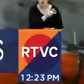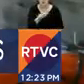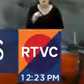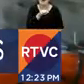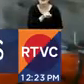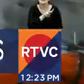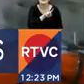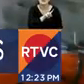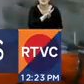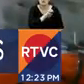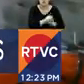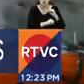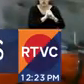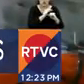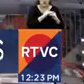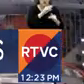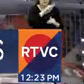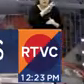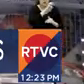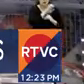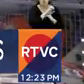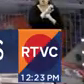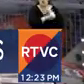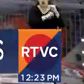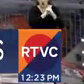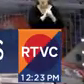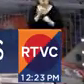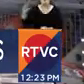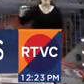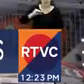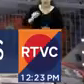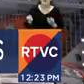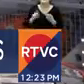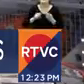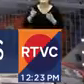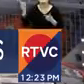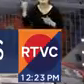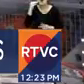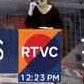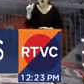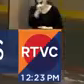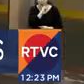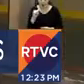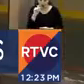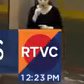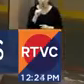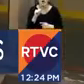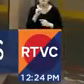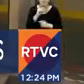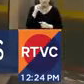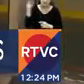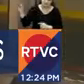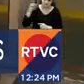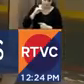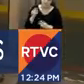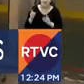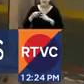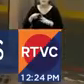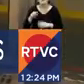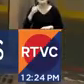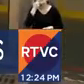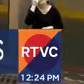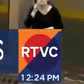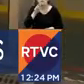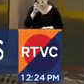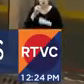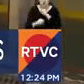edad, 15% por cada mujer contratada mayor de 28 años y 10% por cada hombre vinculado mayor de